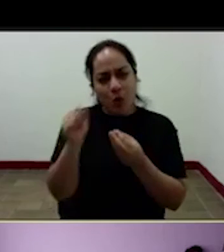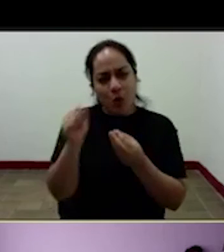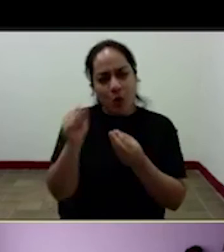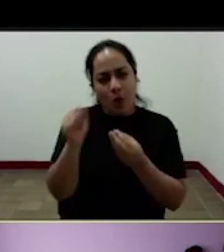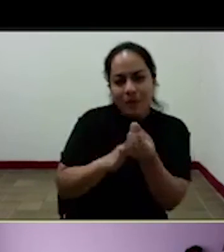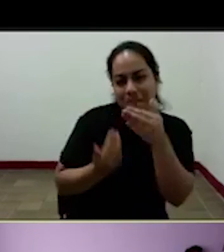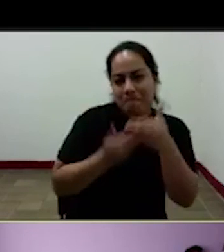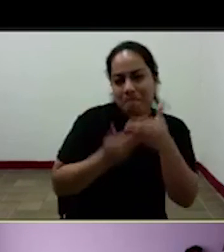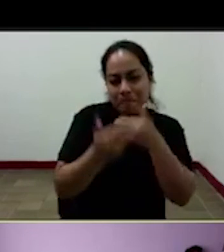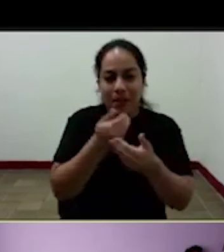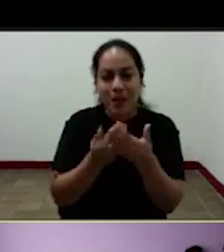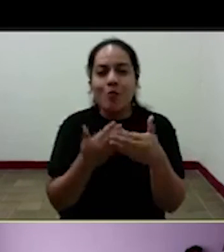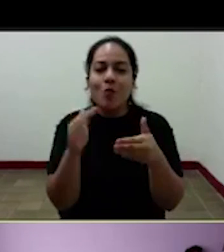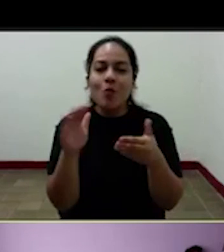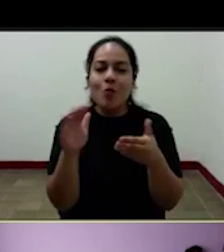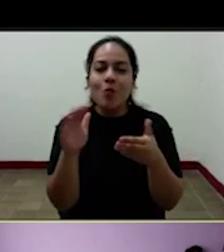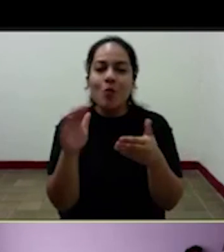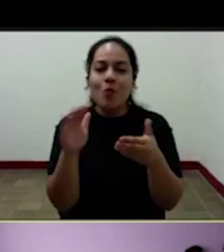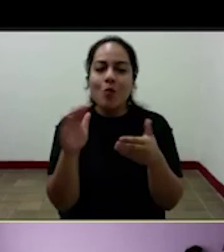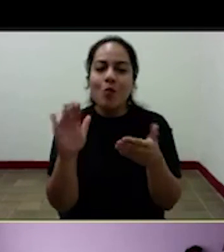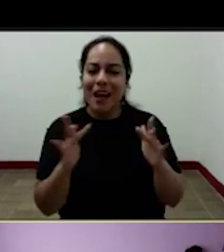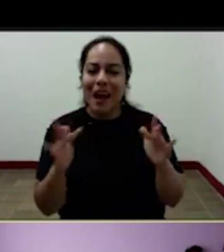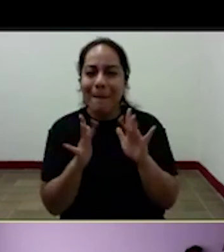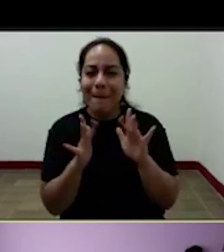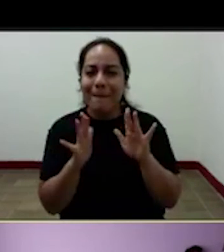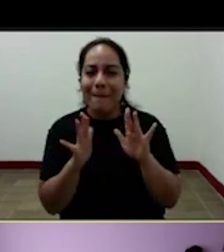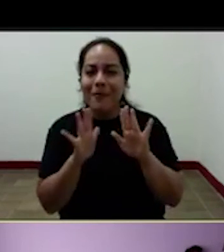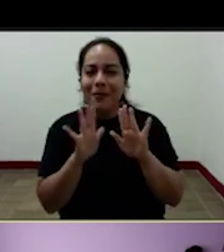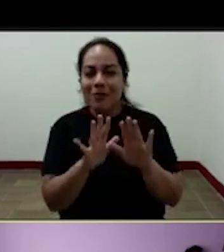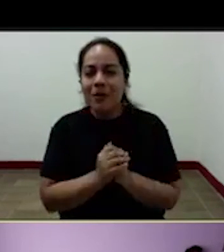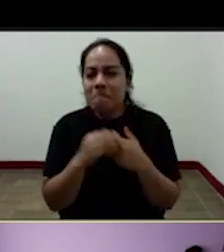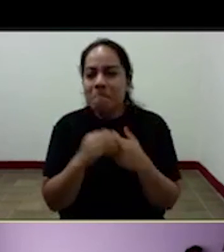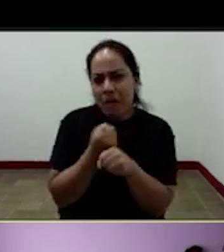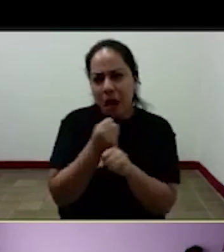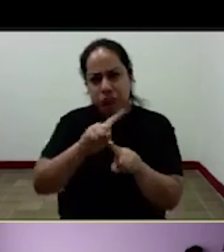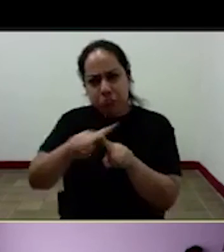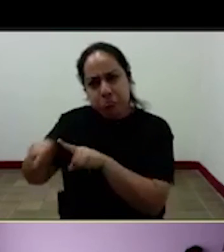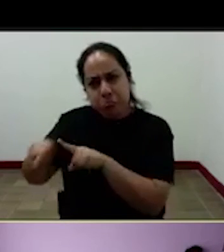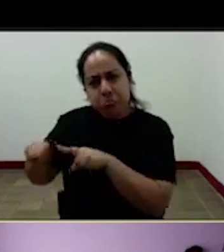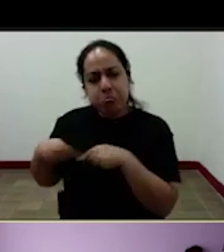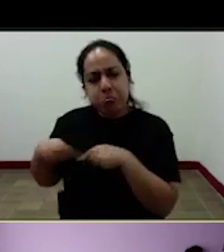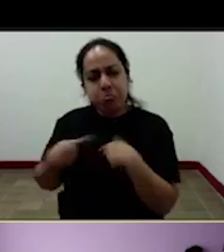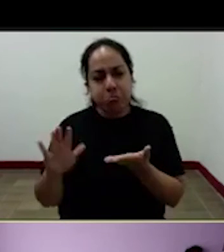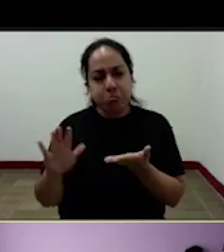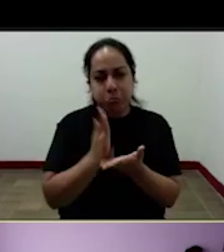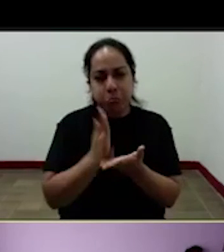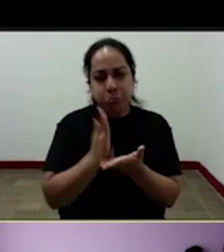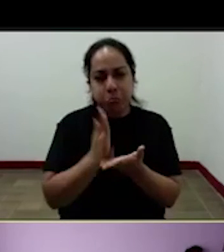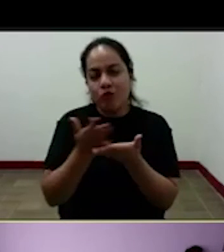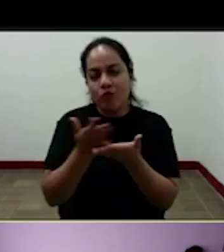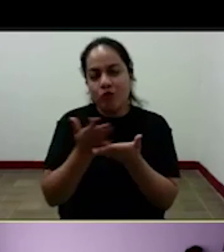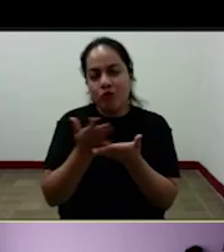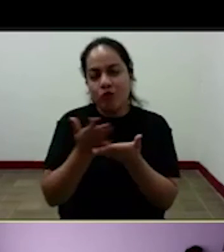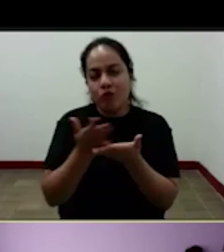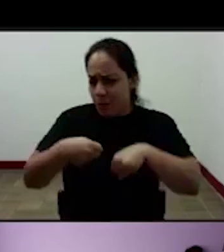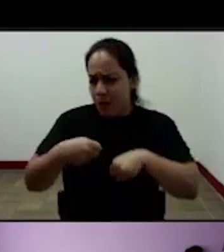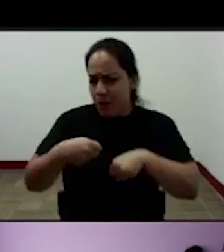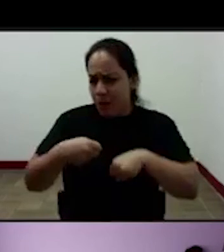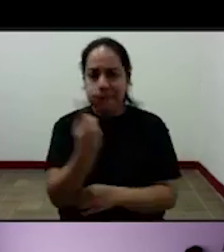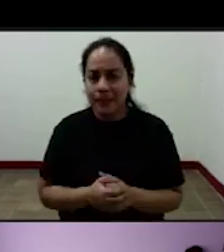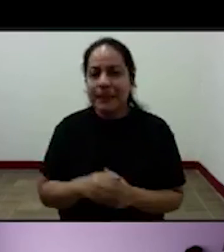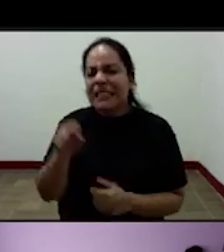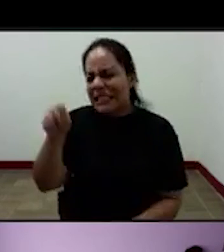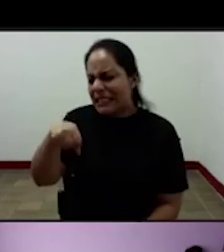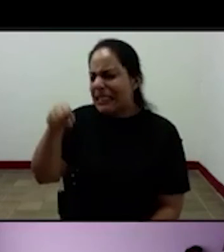viene manejando y es todo un lugar de trabajo en la música, ¿no? Y en el arte. Sí, y digamos